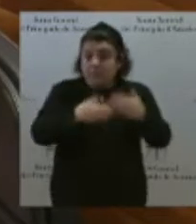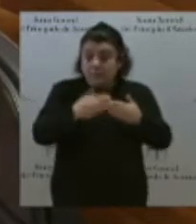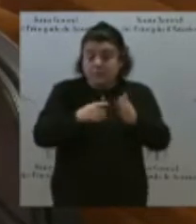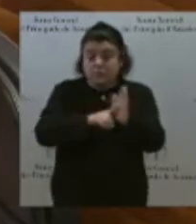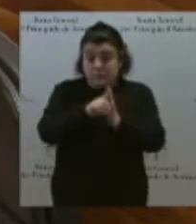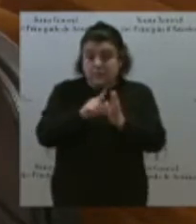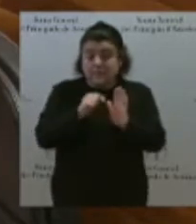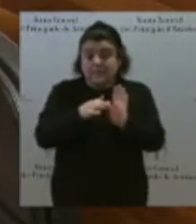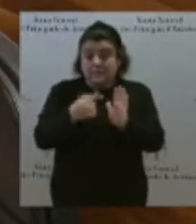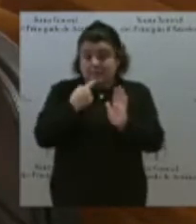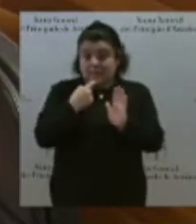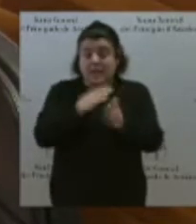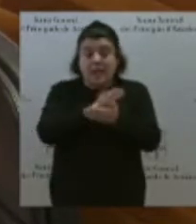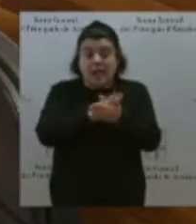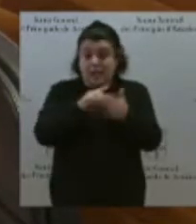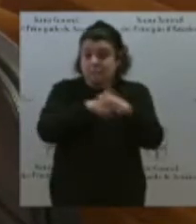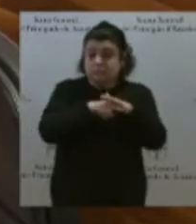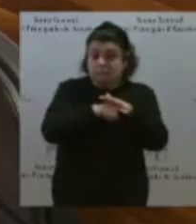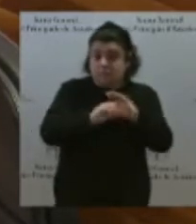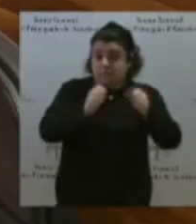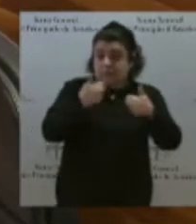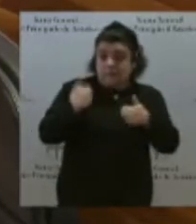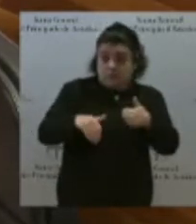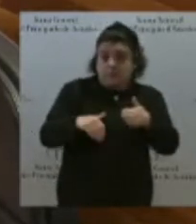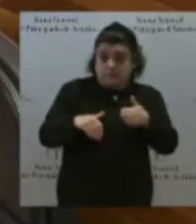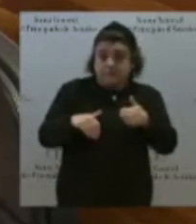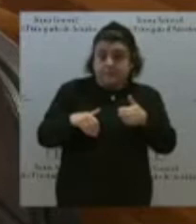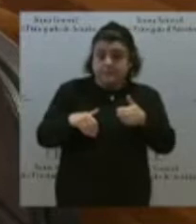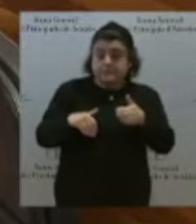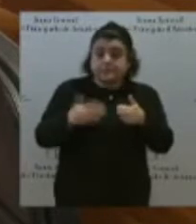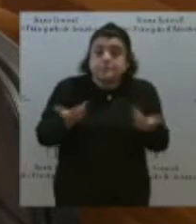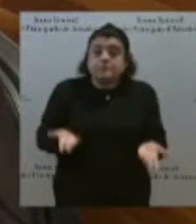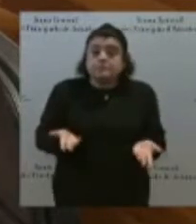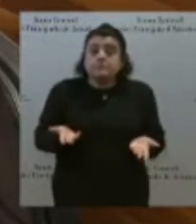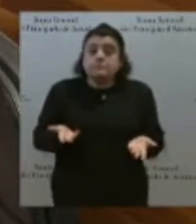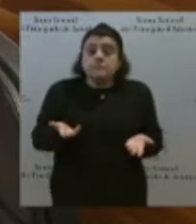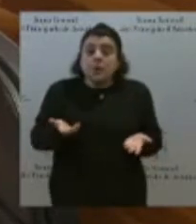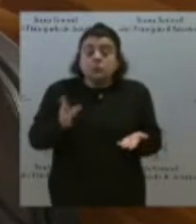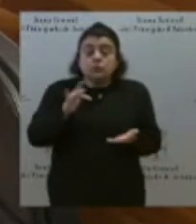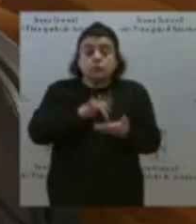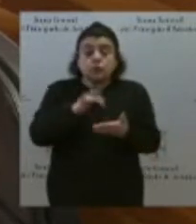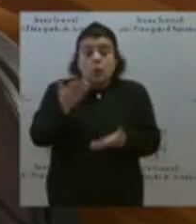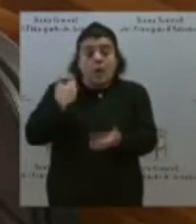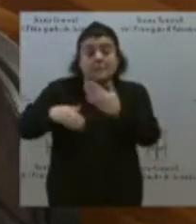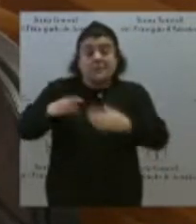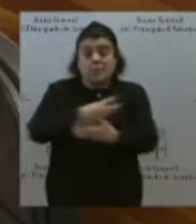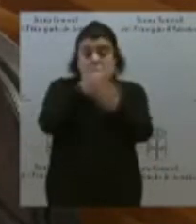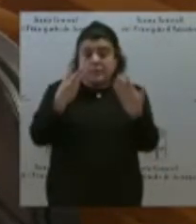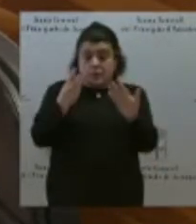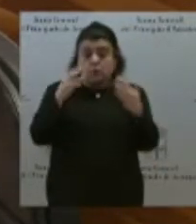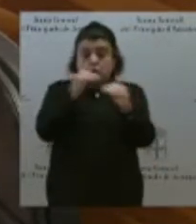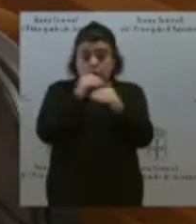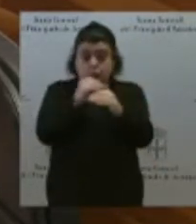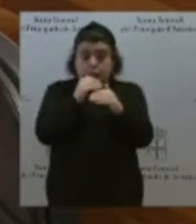marcha. De hecho, desde el pasado 18 de octubre se ha finalizado ya el trámite de información pública